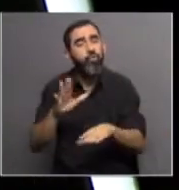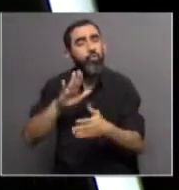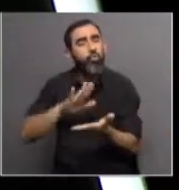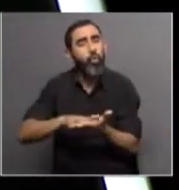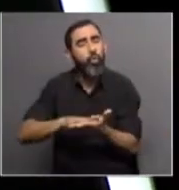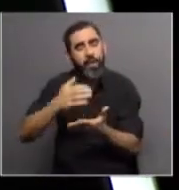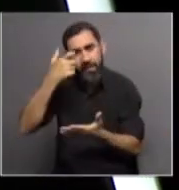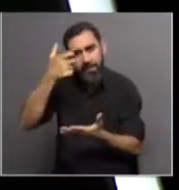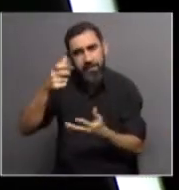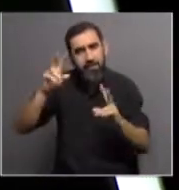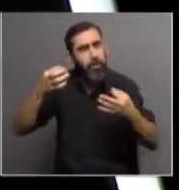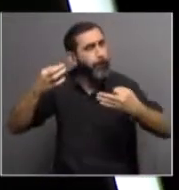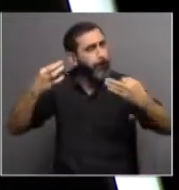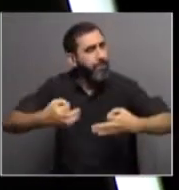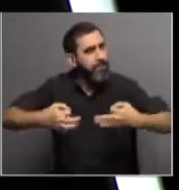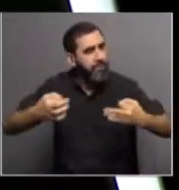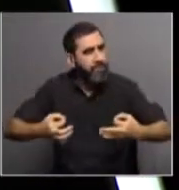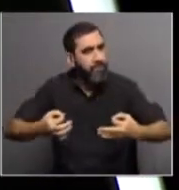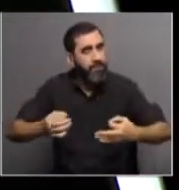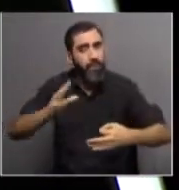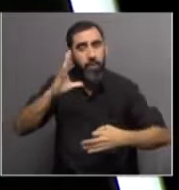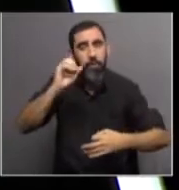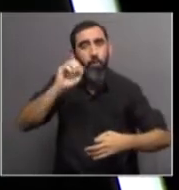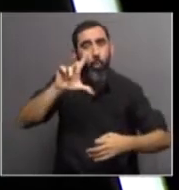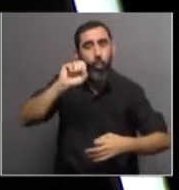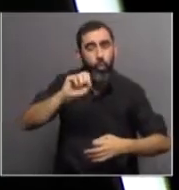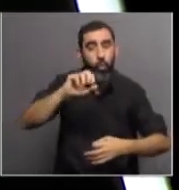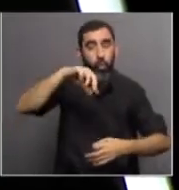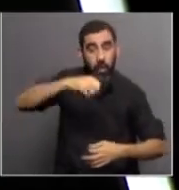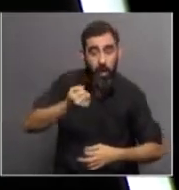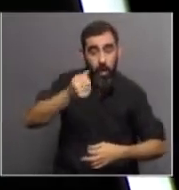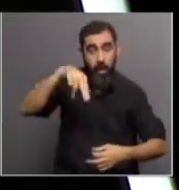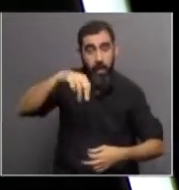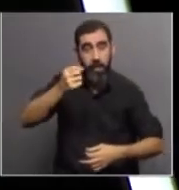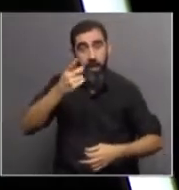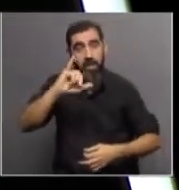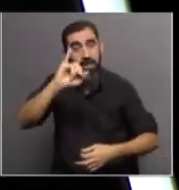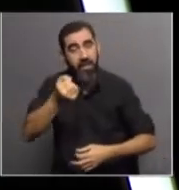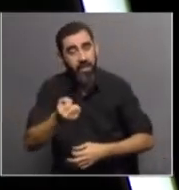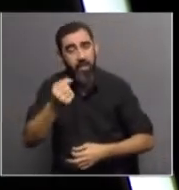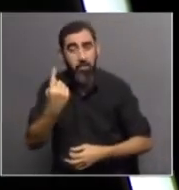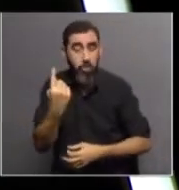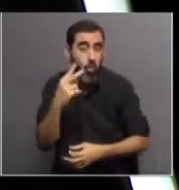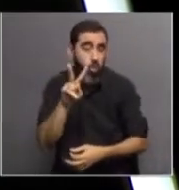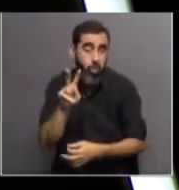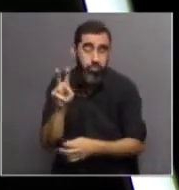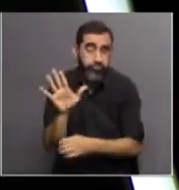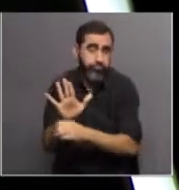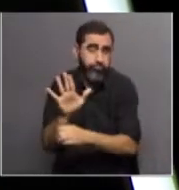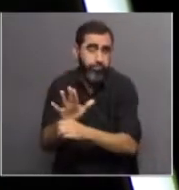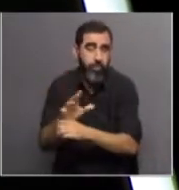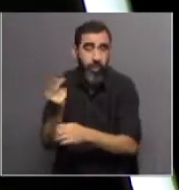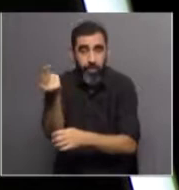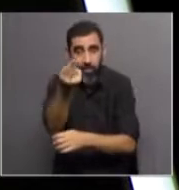muy especial para el cierre. Polo y Analía son dos personajes que surgieron de los